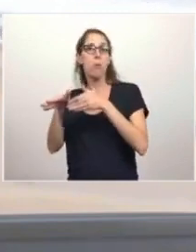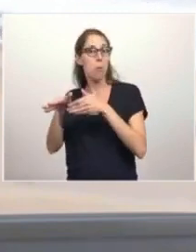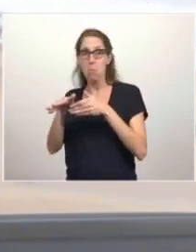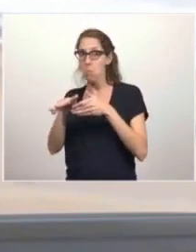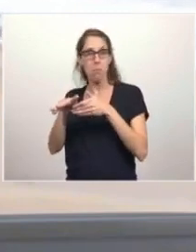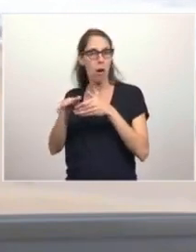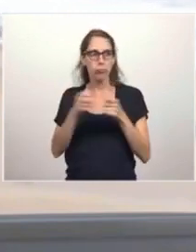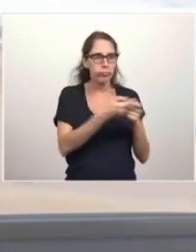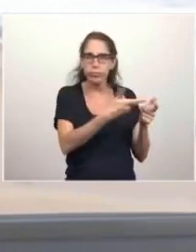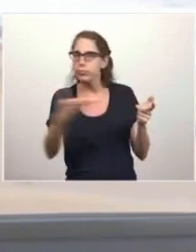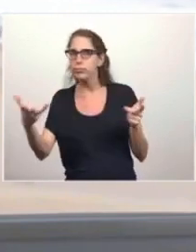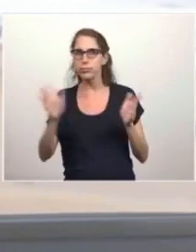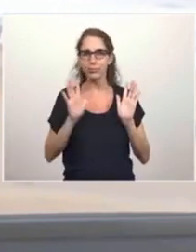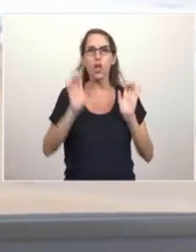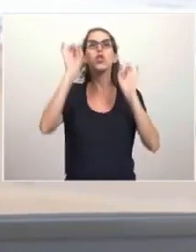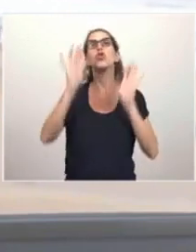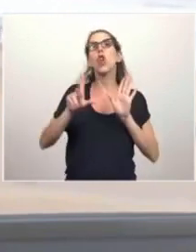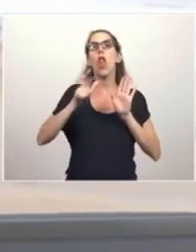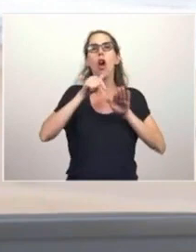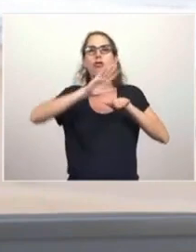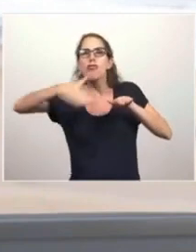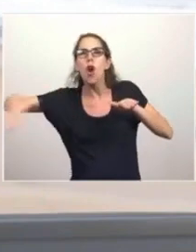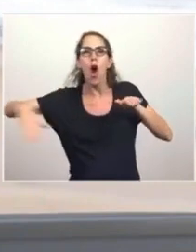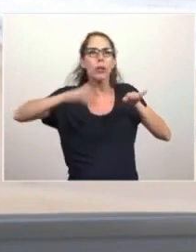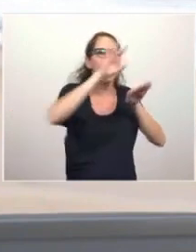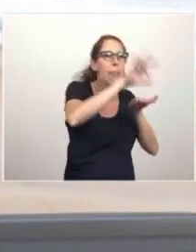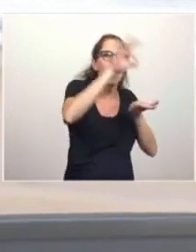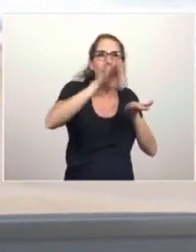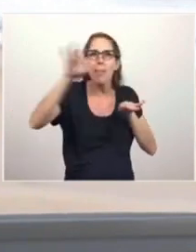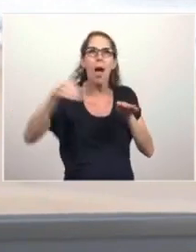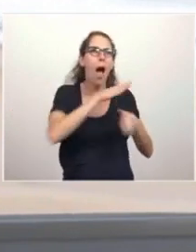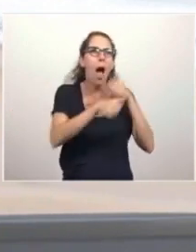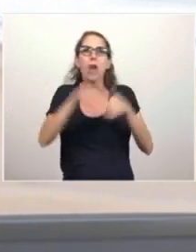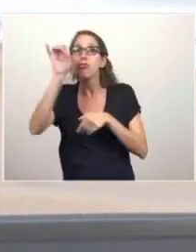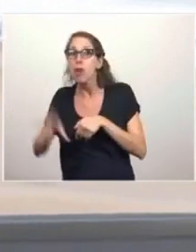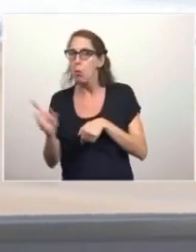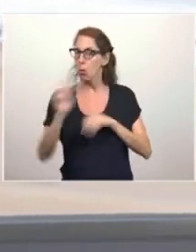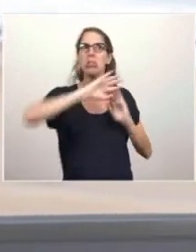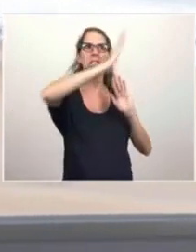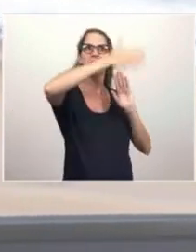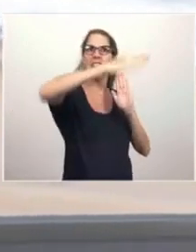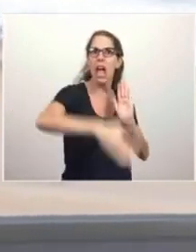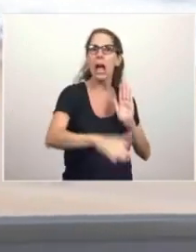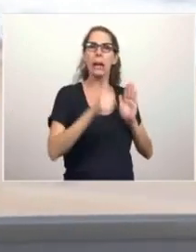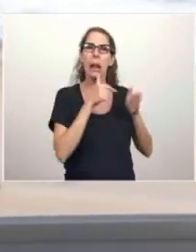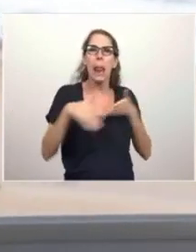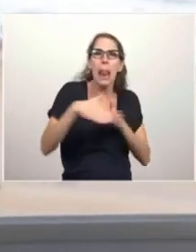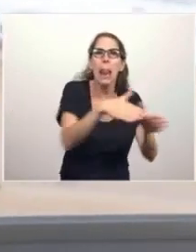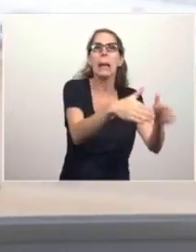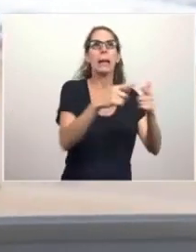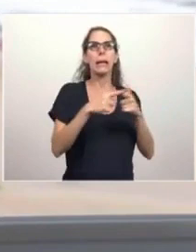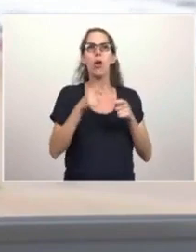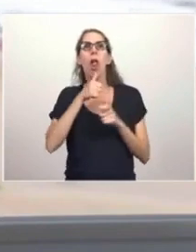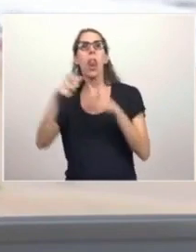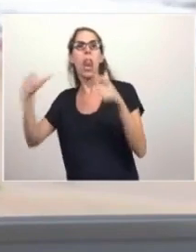tampoco a la costa atlántica, sino que hemos logrado que destinos de sierra, de ríos, de